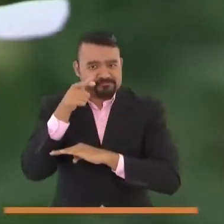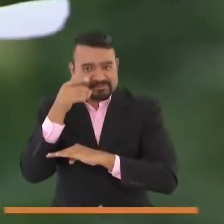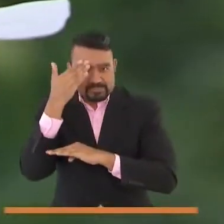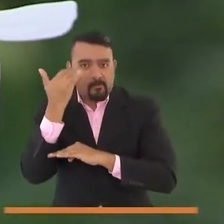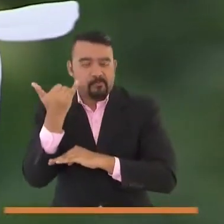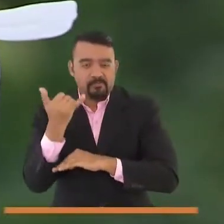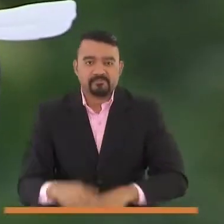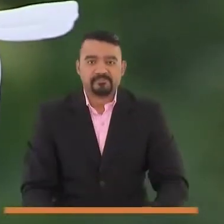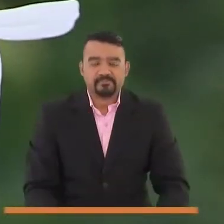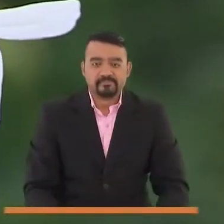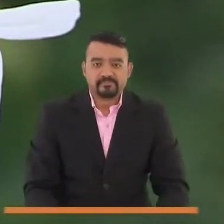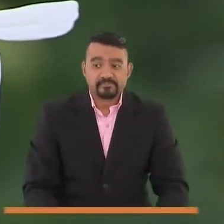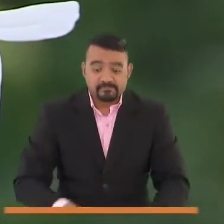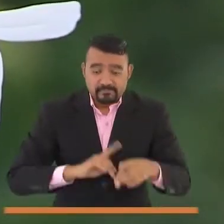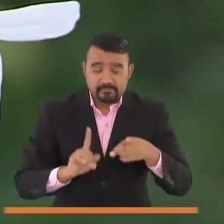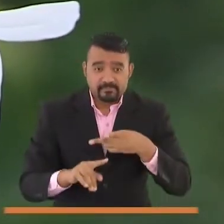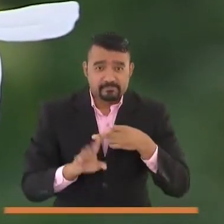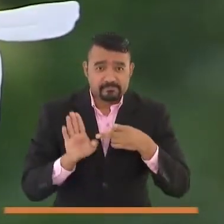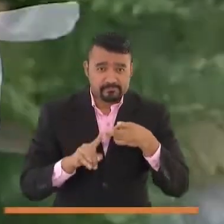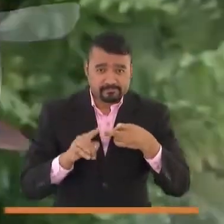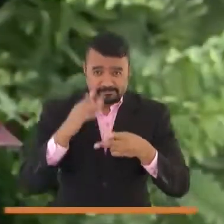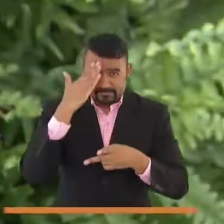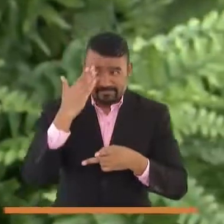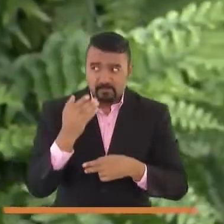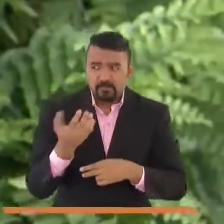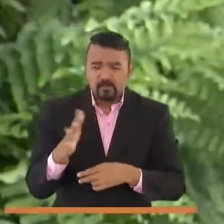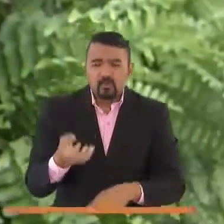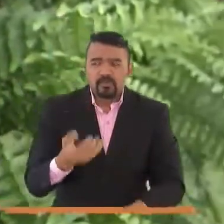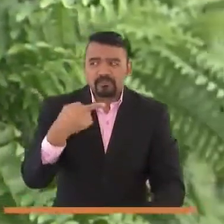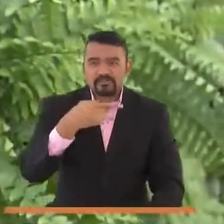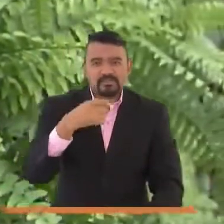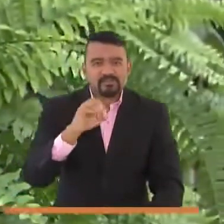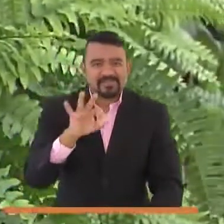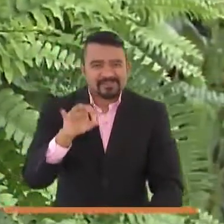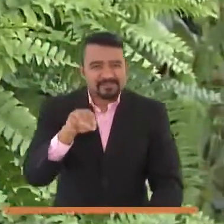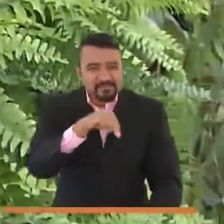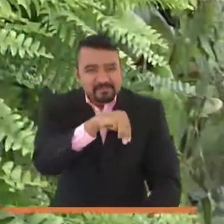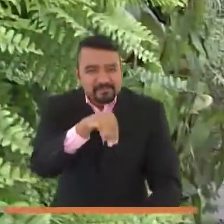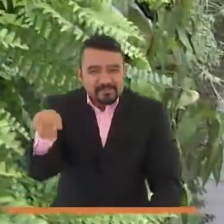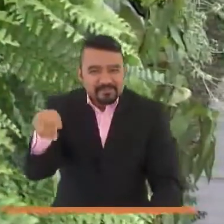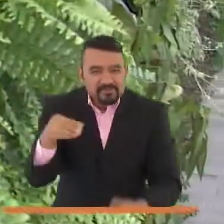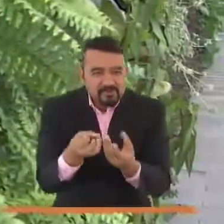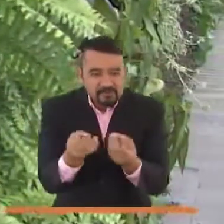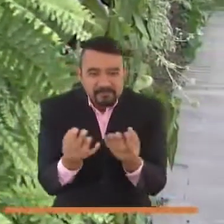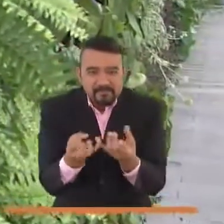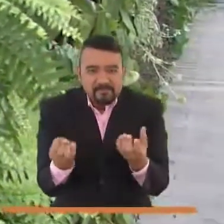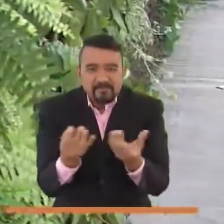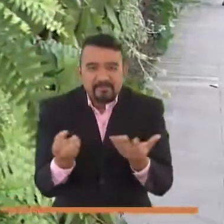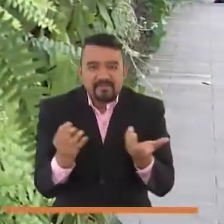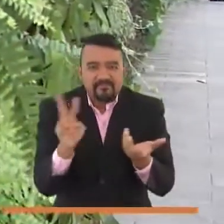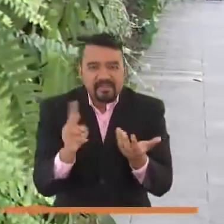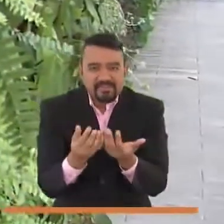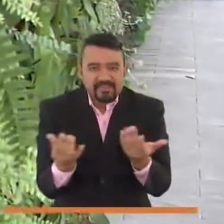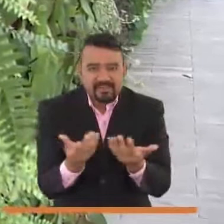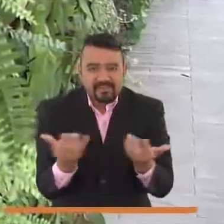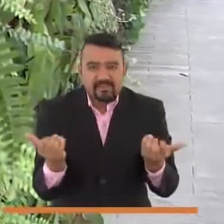logró una recuperación de 103 metros de zona verde, donde se han sembrado árboles nativos